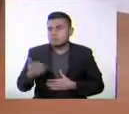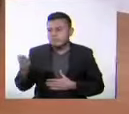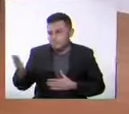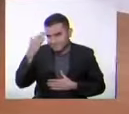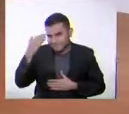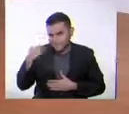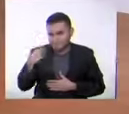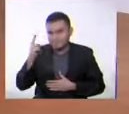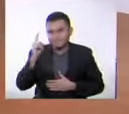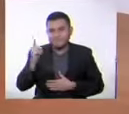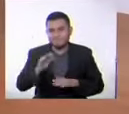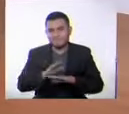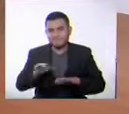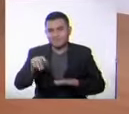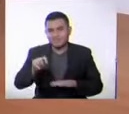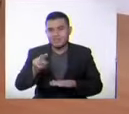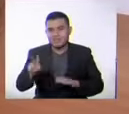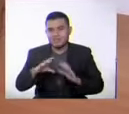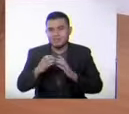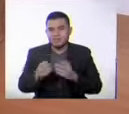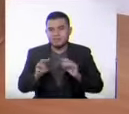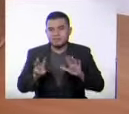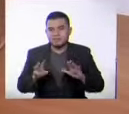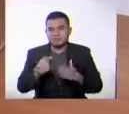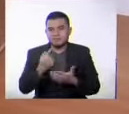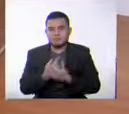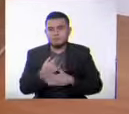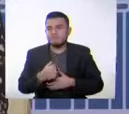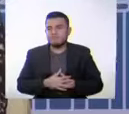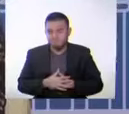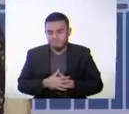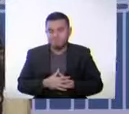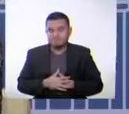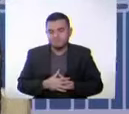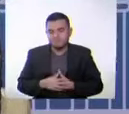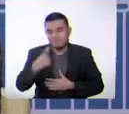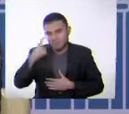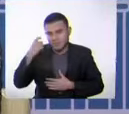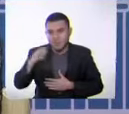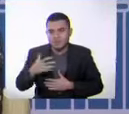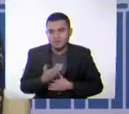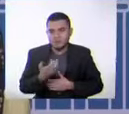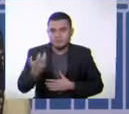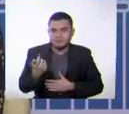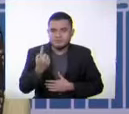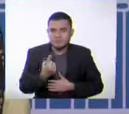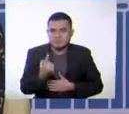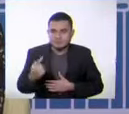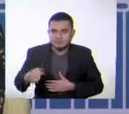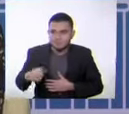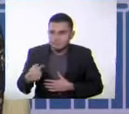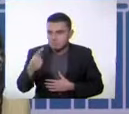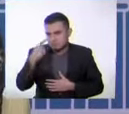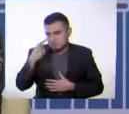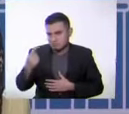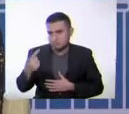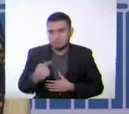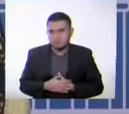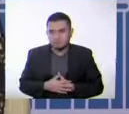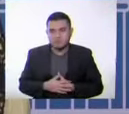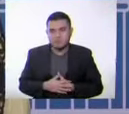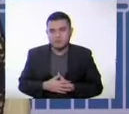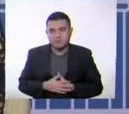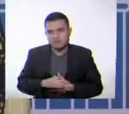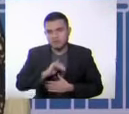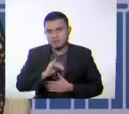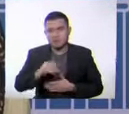vamos finalizando esta teleclase para 8º grado. Bueno, vamos finalizando. Recordar que cada persona se percibe a sí mismo en cuanto a la identidad